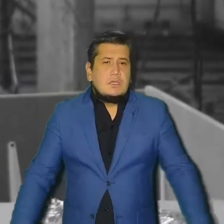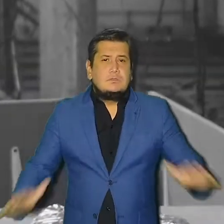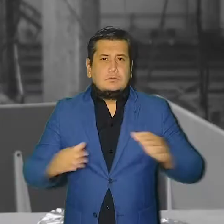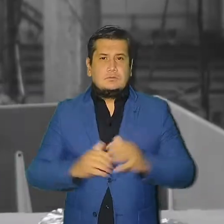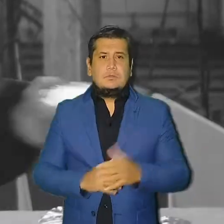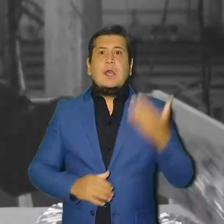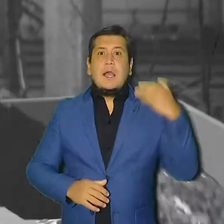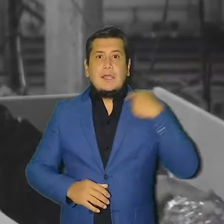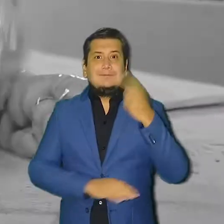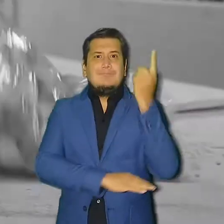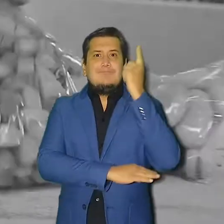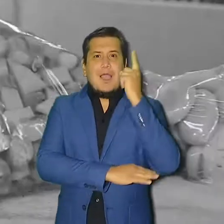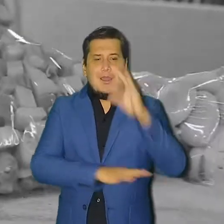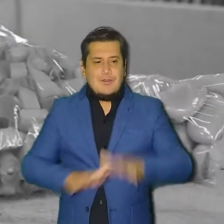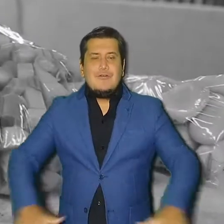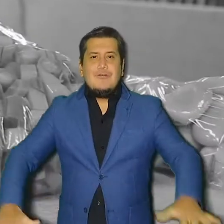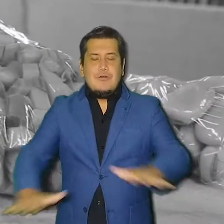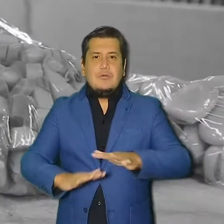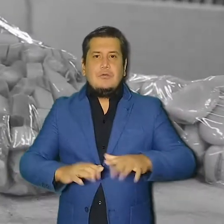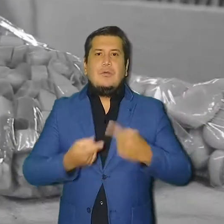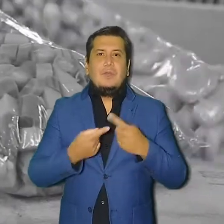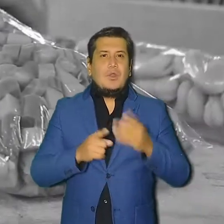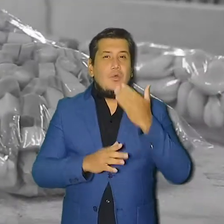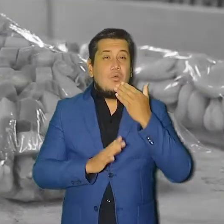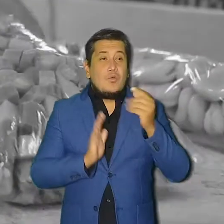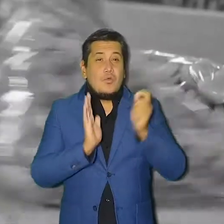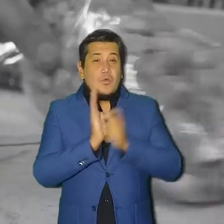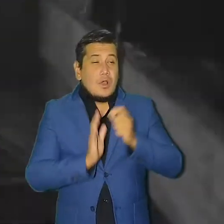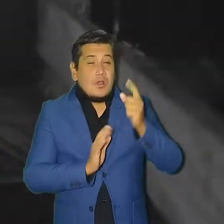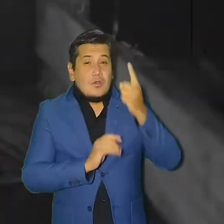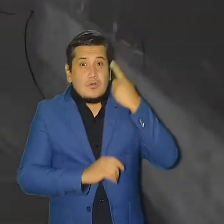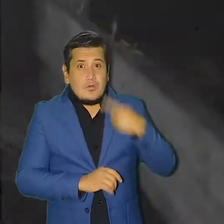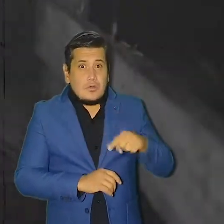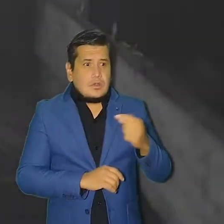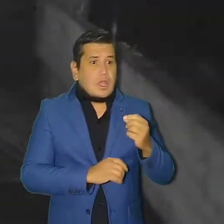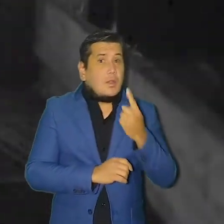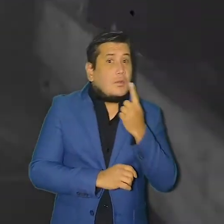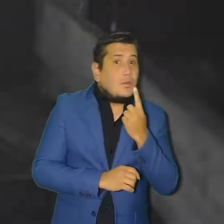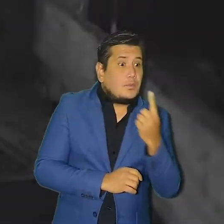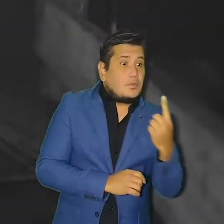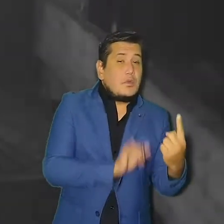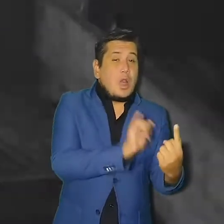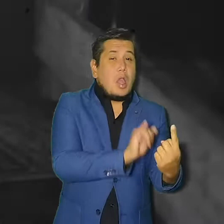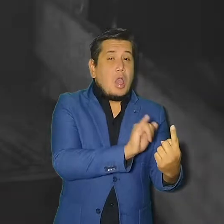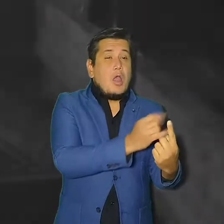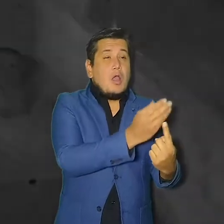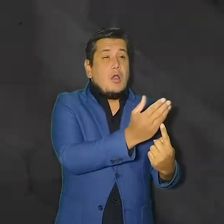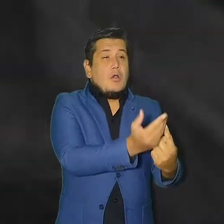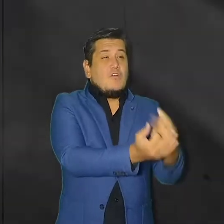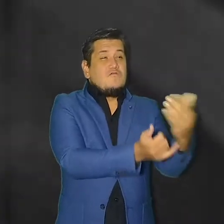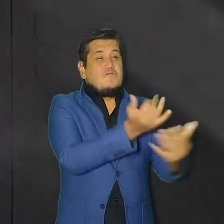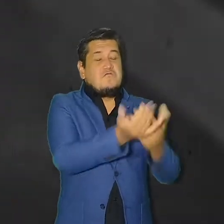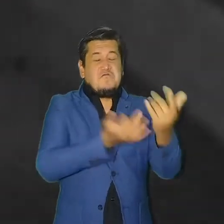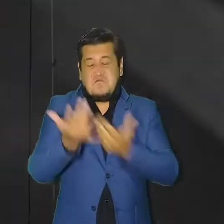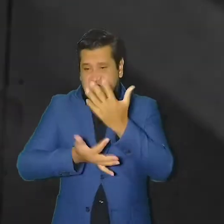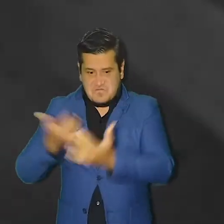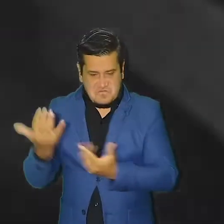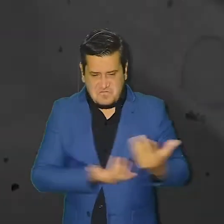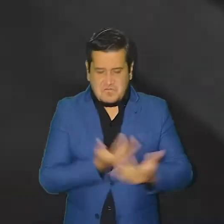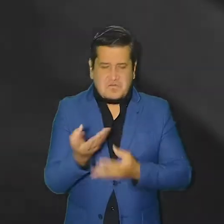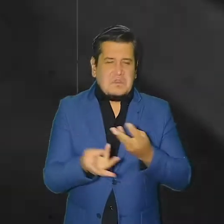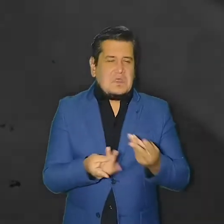piso. Y todo era en madera. A raíz de que dejaron una veladora prendida, cogió todos los kioscos